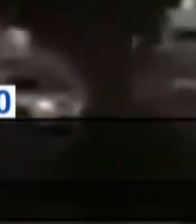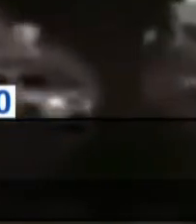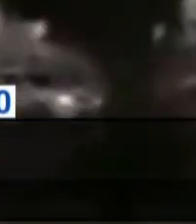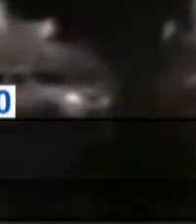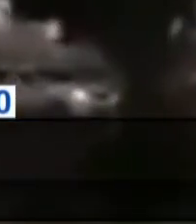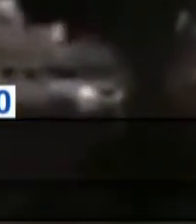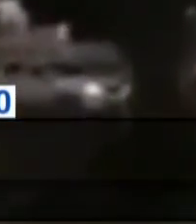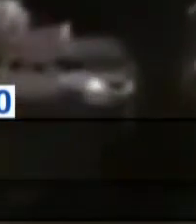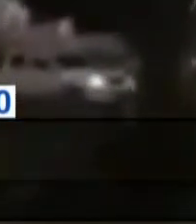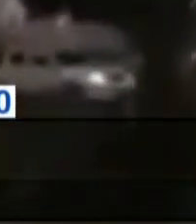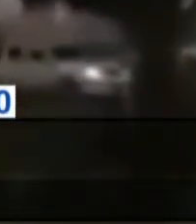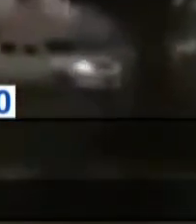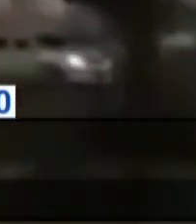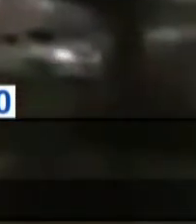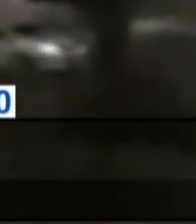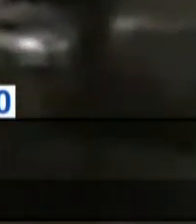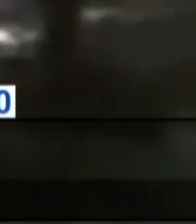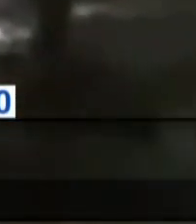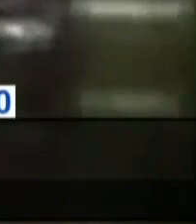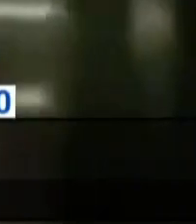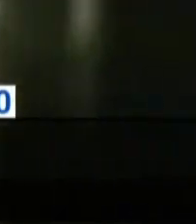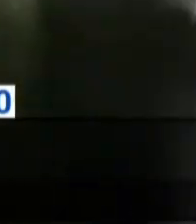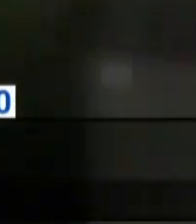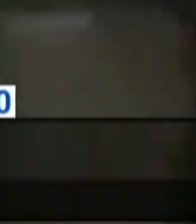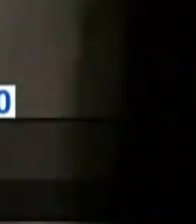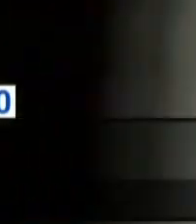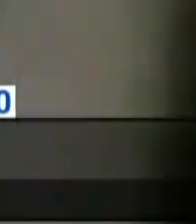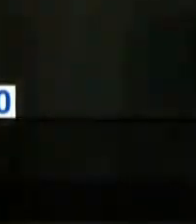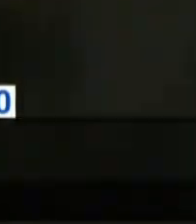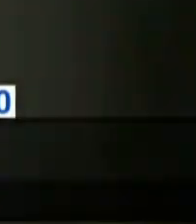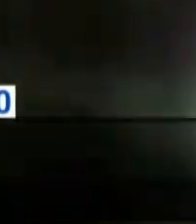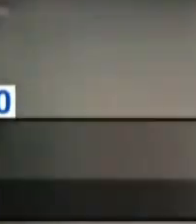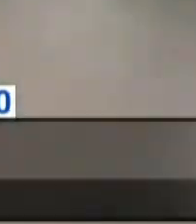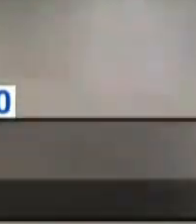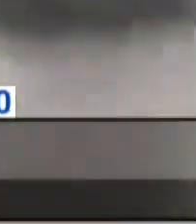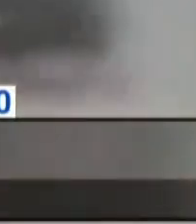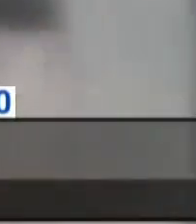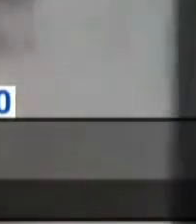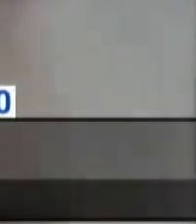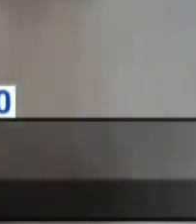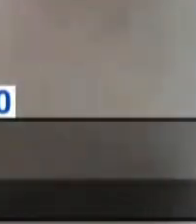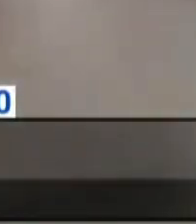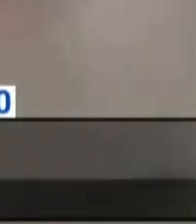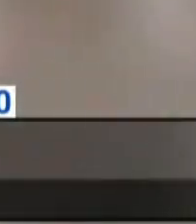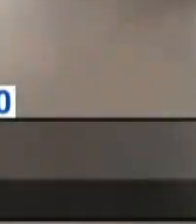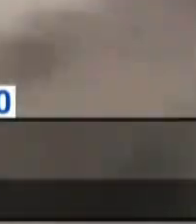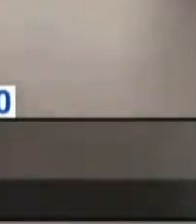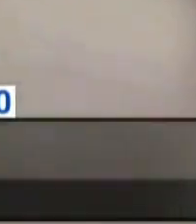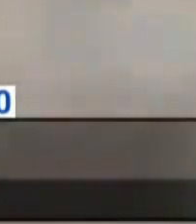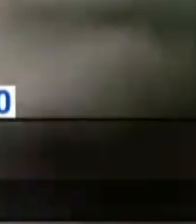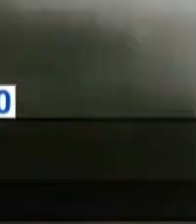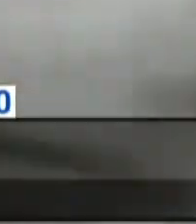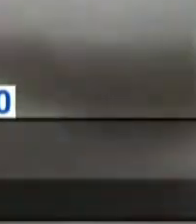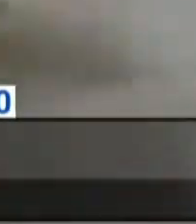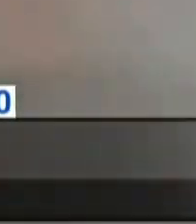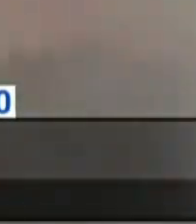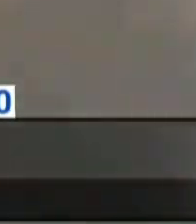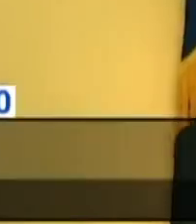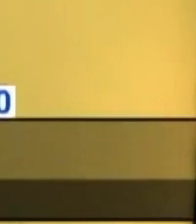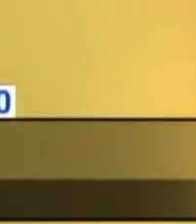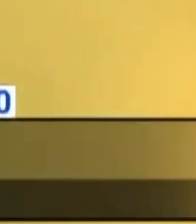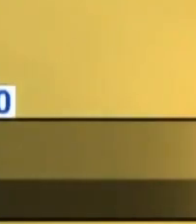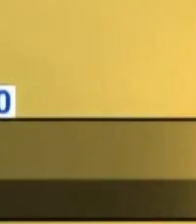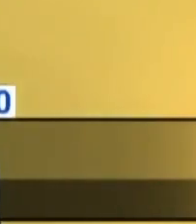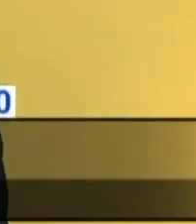los daños que dejó el devastador huracán de Harvey en Texas, Estados Unidos debe lidiar con el paso de Irma, que amenaza al estado de Florida.